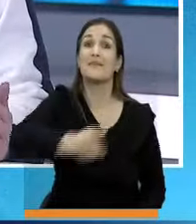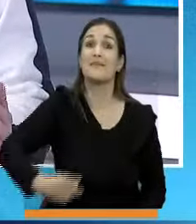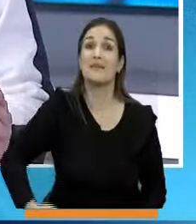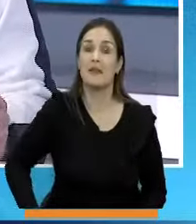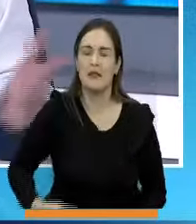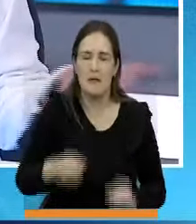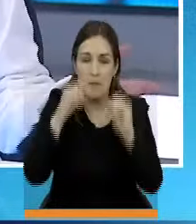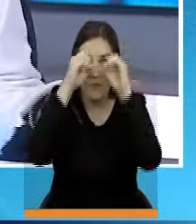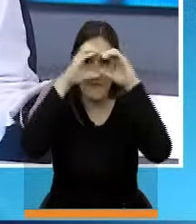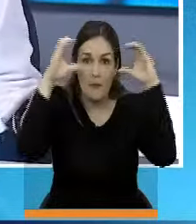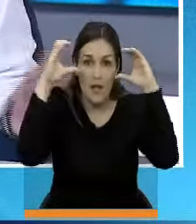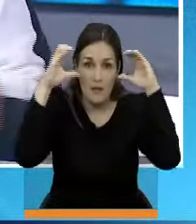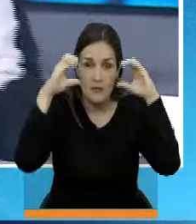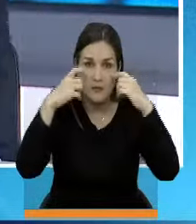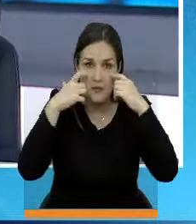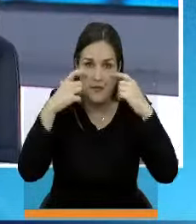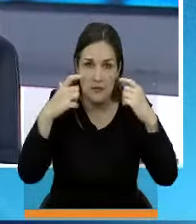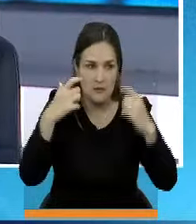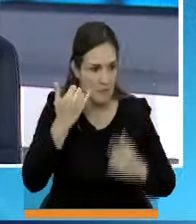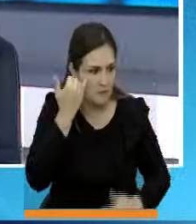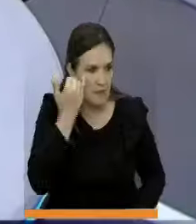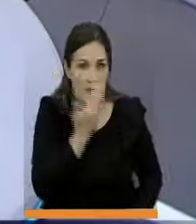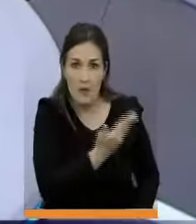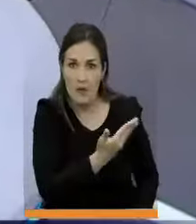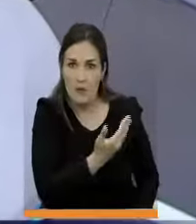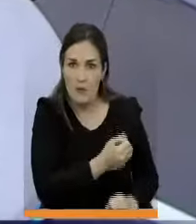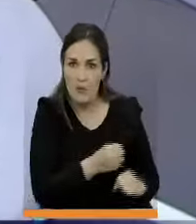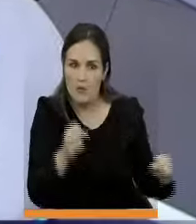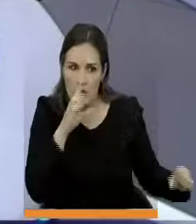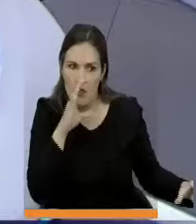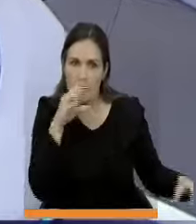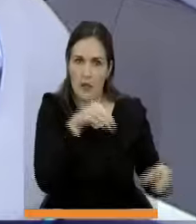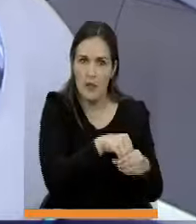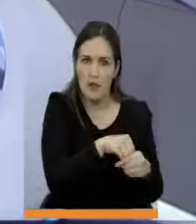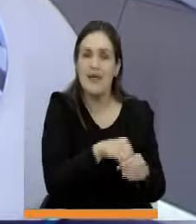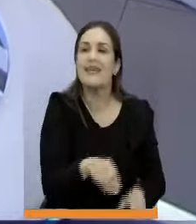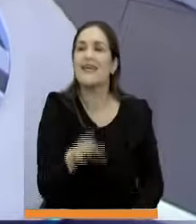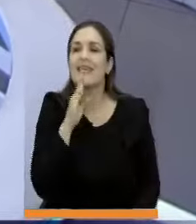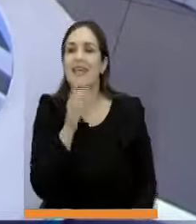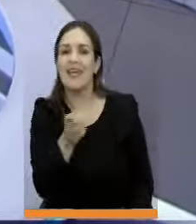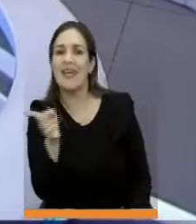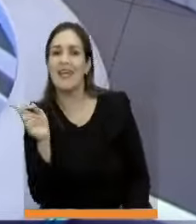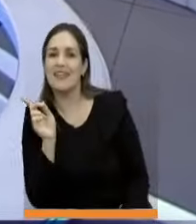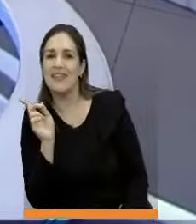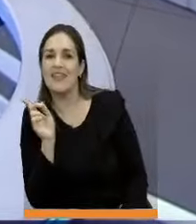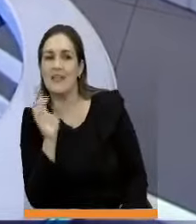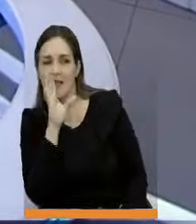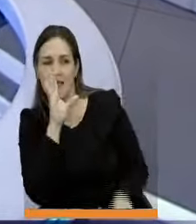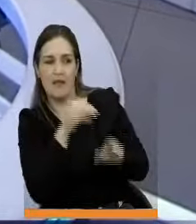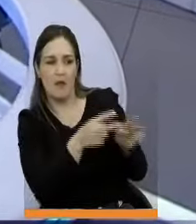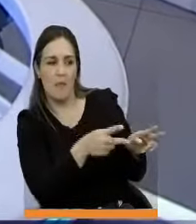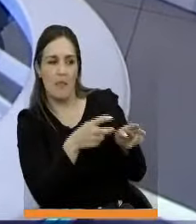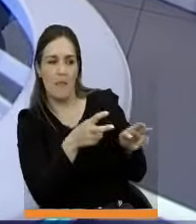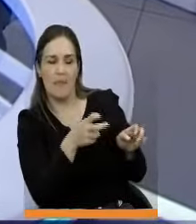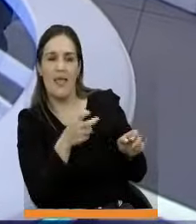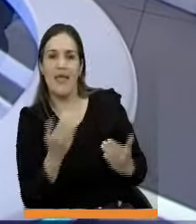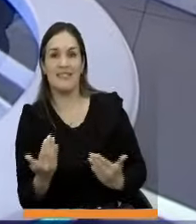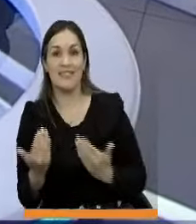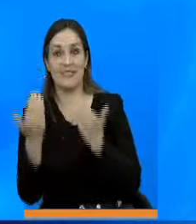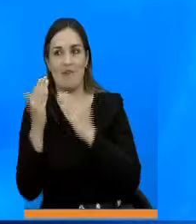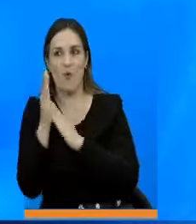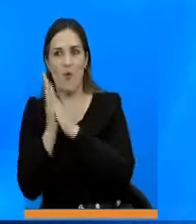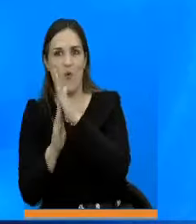un presidente de la República, entonces, ¿qué puede ser? Entonces, ¿quiénes estarían ahí involucrados y a quiénes querían beneficiar? ¿A los candidatos del gobierno